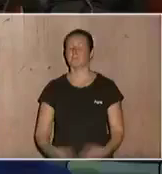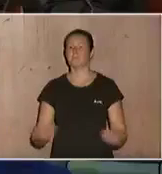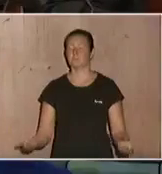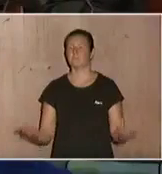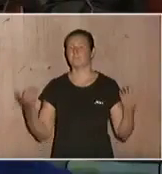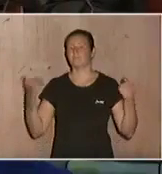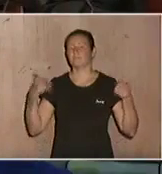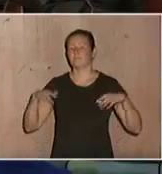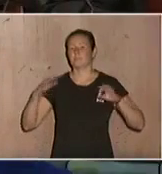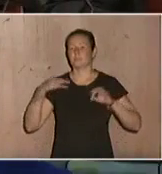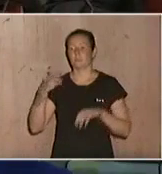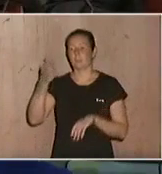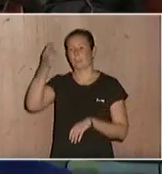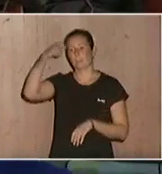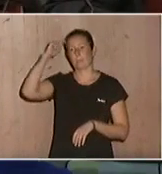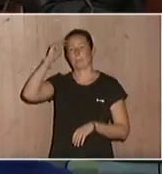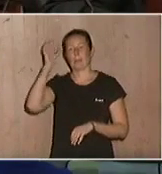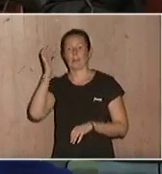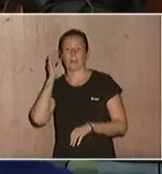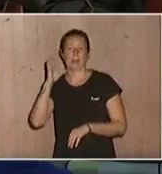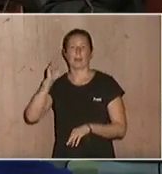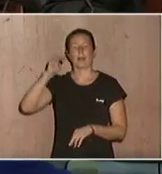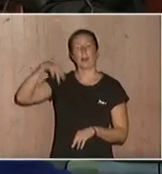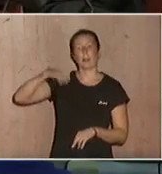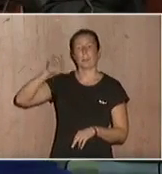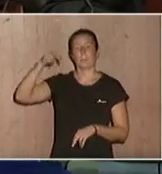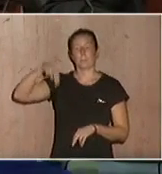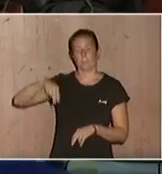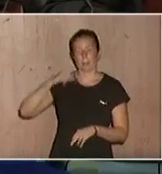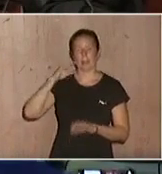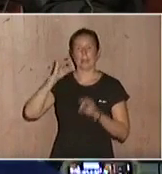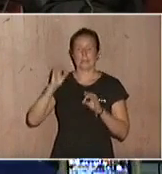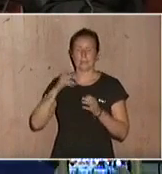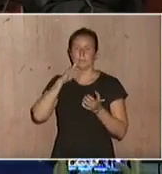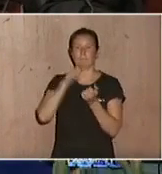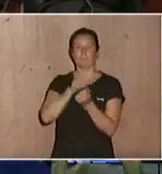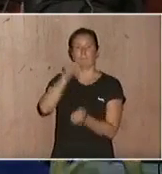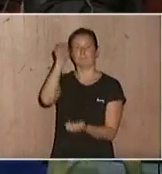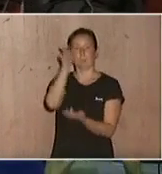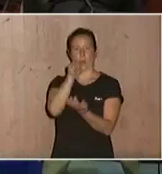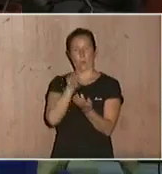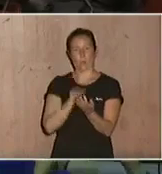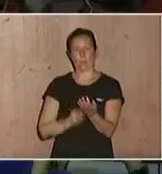Por la madrina, la doctora Carmen Bebía, la laudatio del candidato.